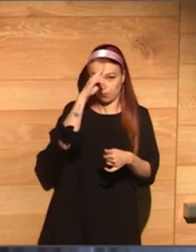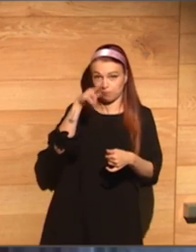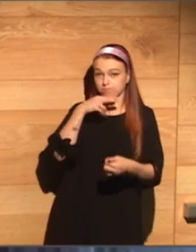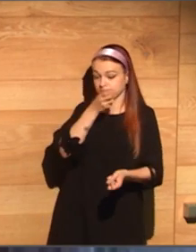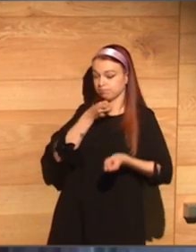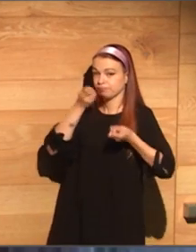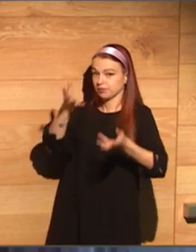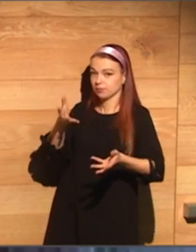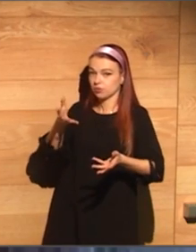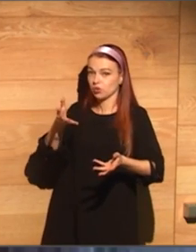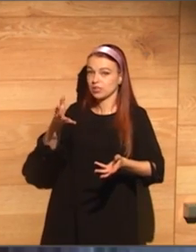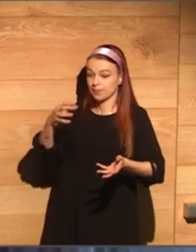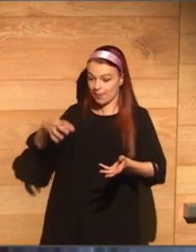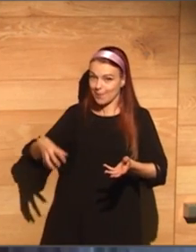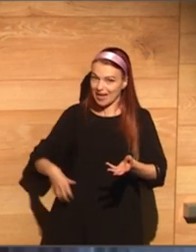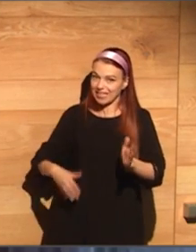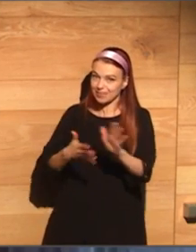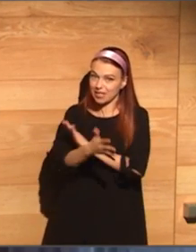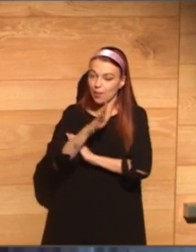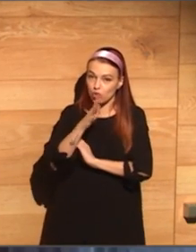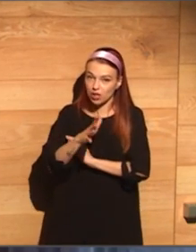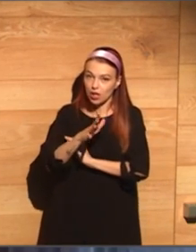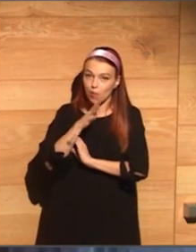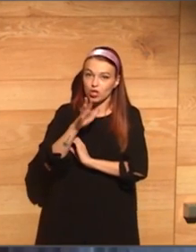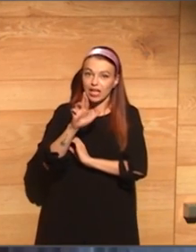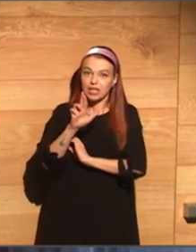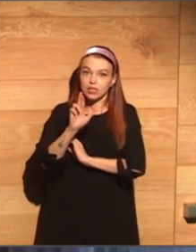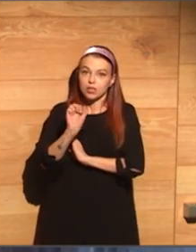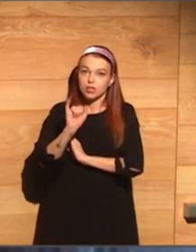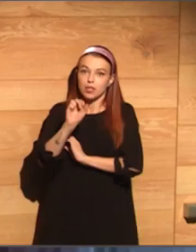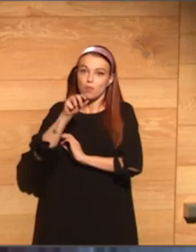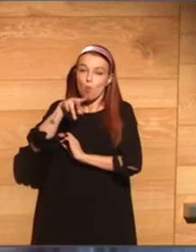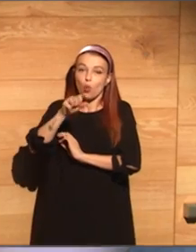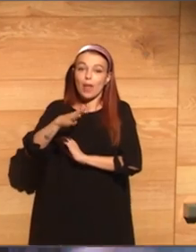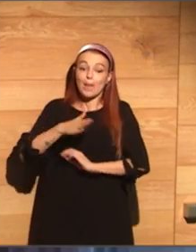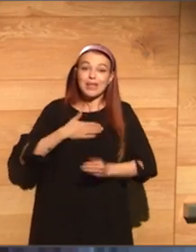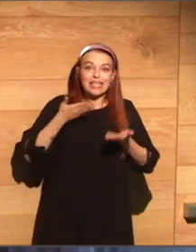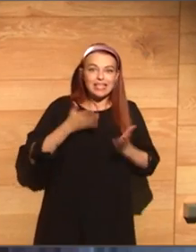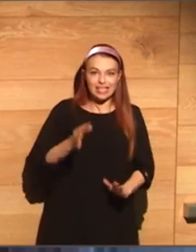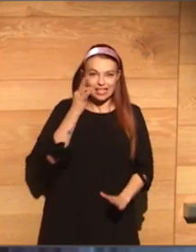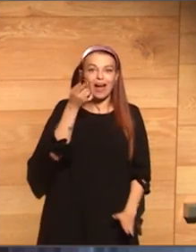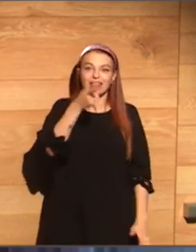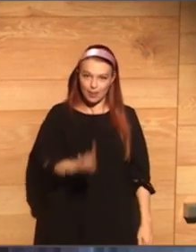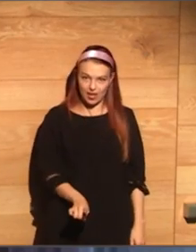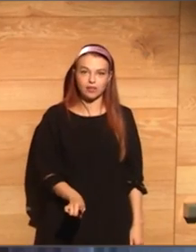Y entonces el marqués le explica por qué. Y es porque Raimunda también era hija suya. Se monta